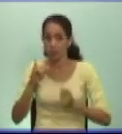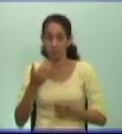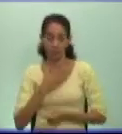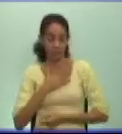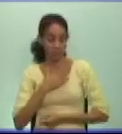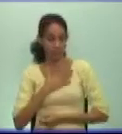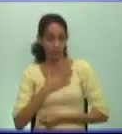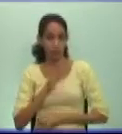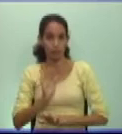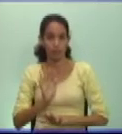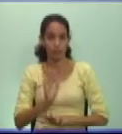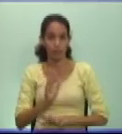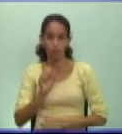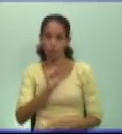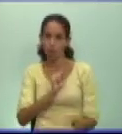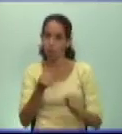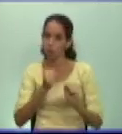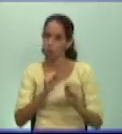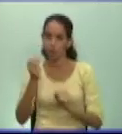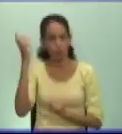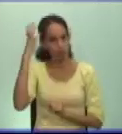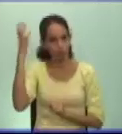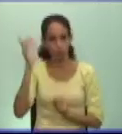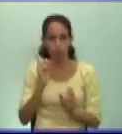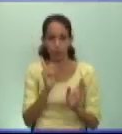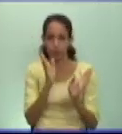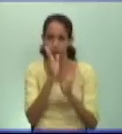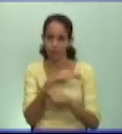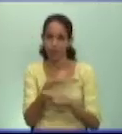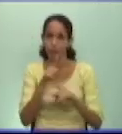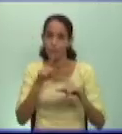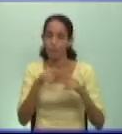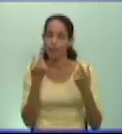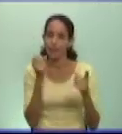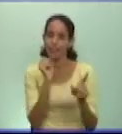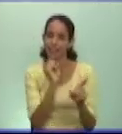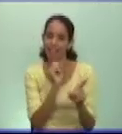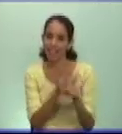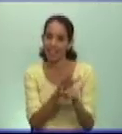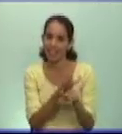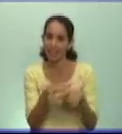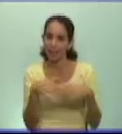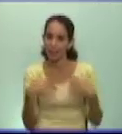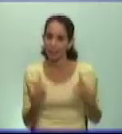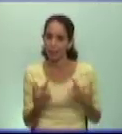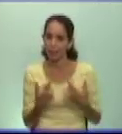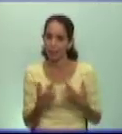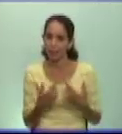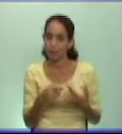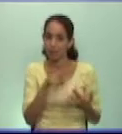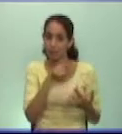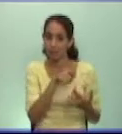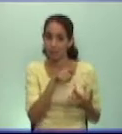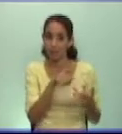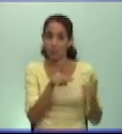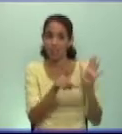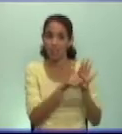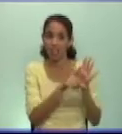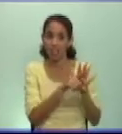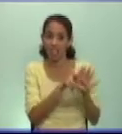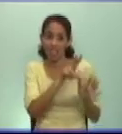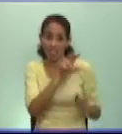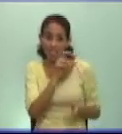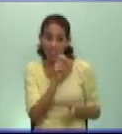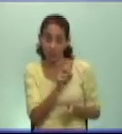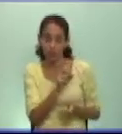control del gobierno, pero además comienza la privatización, sobre todo de aquellos elementos de carácter social. O sea, es una etapa